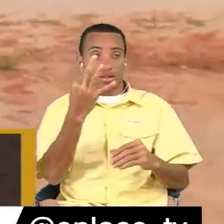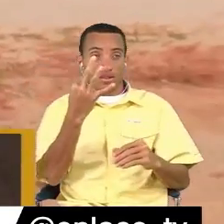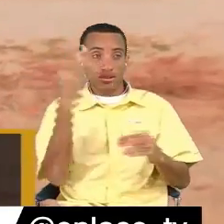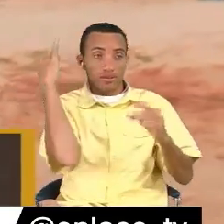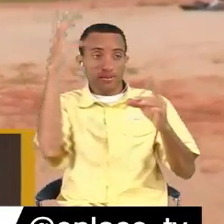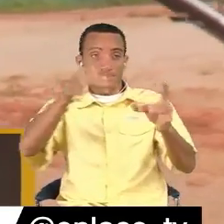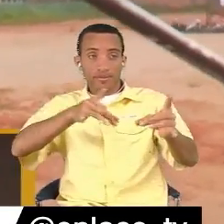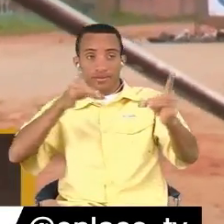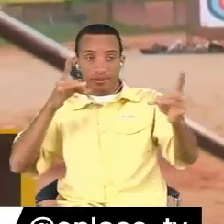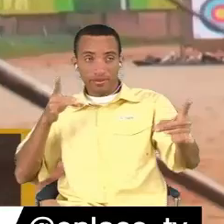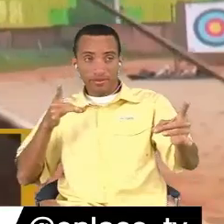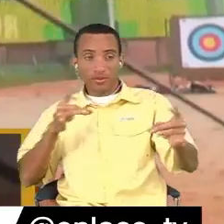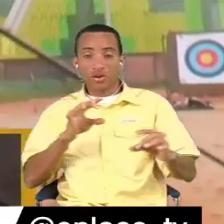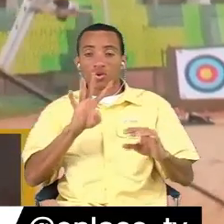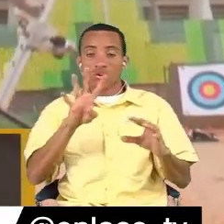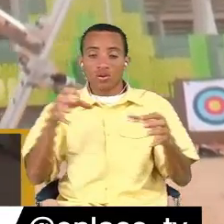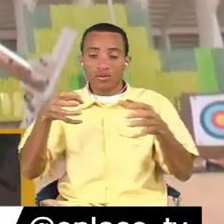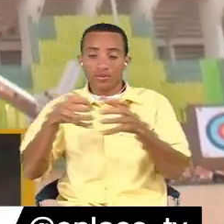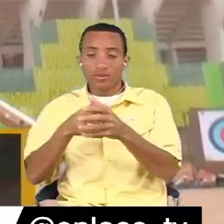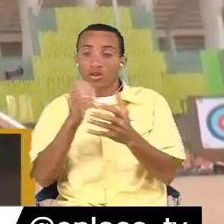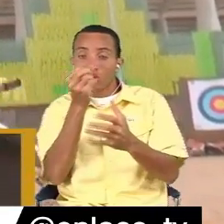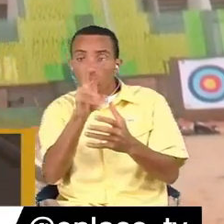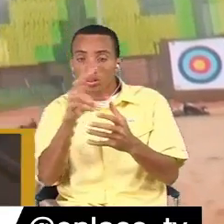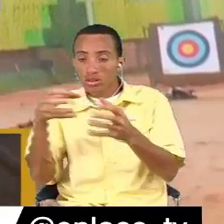de flechas,